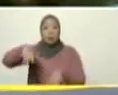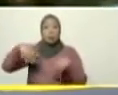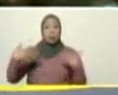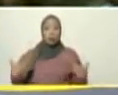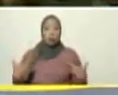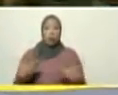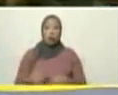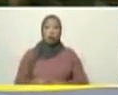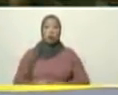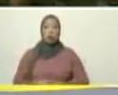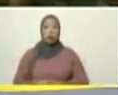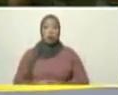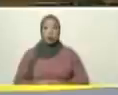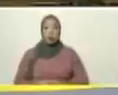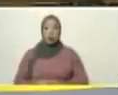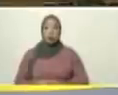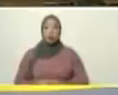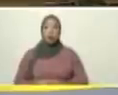golpe tremendo